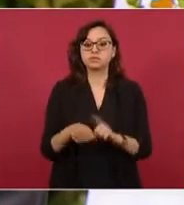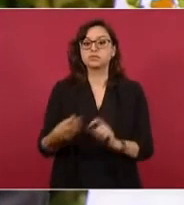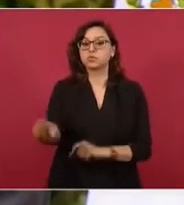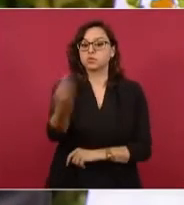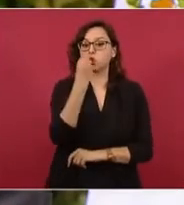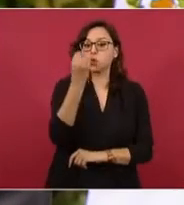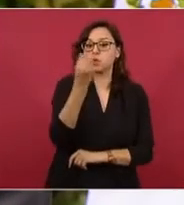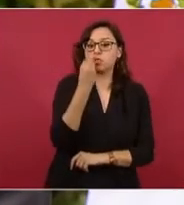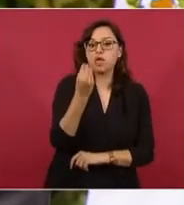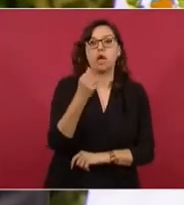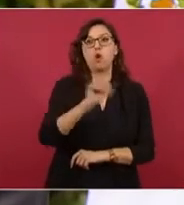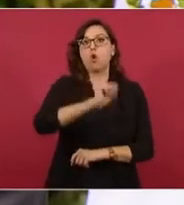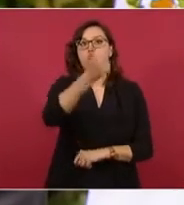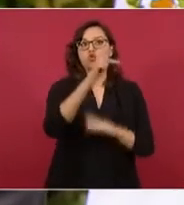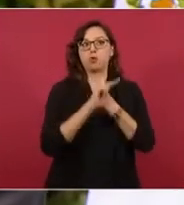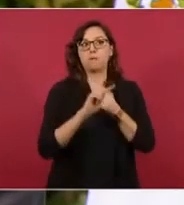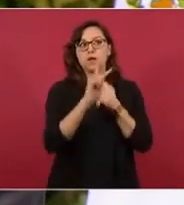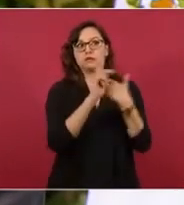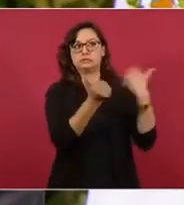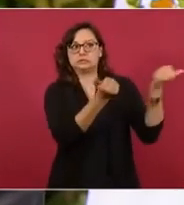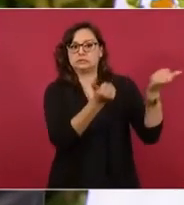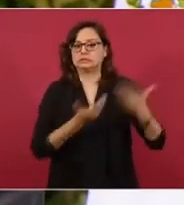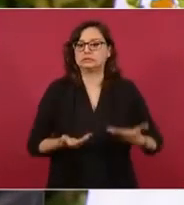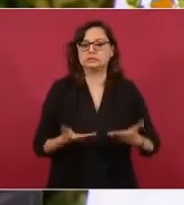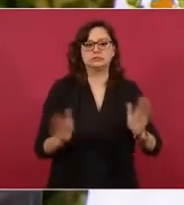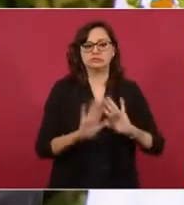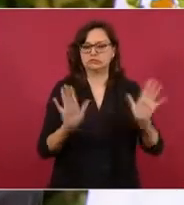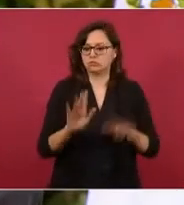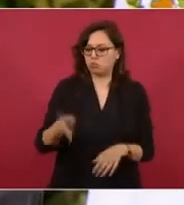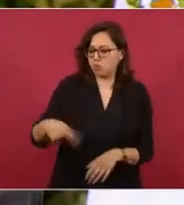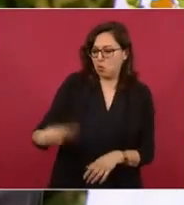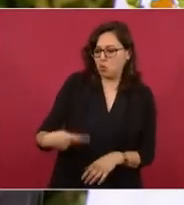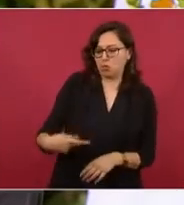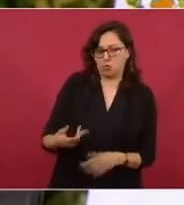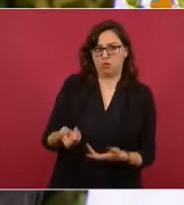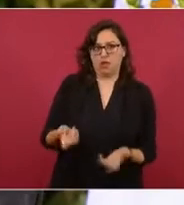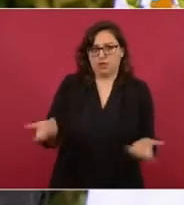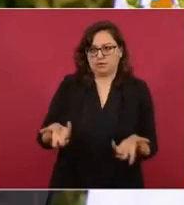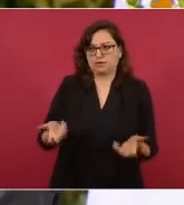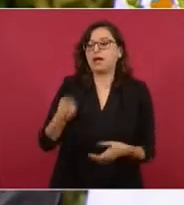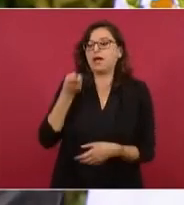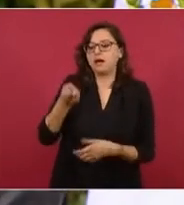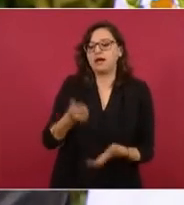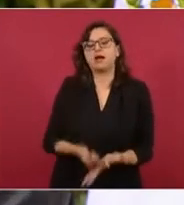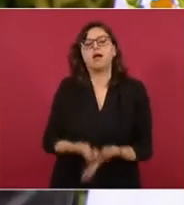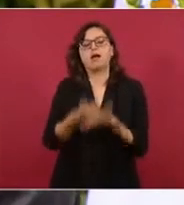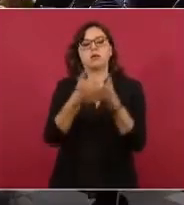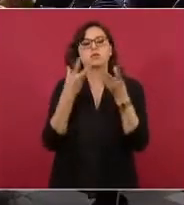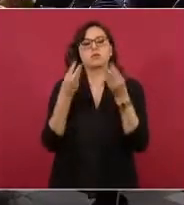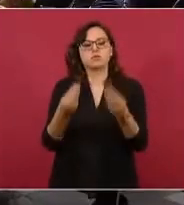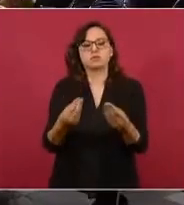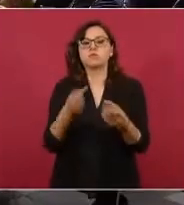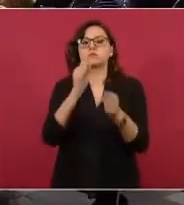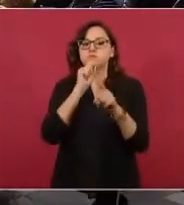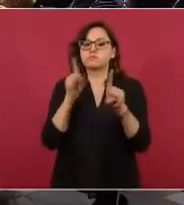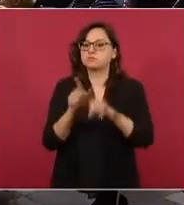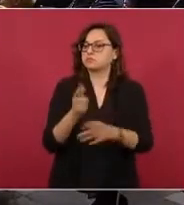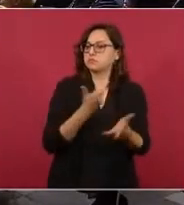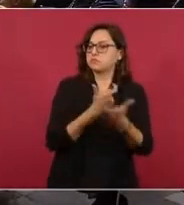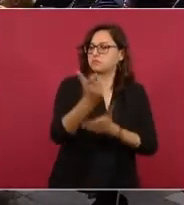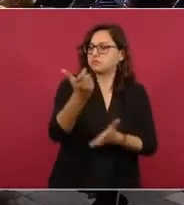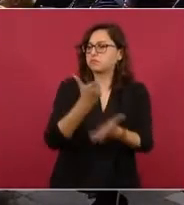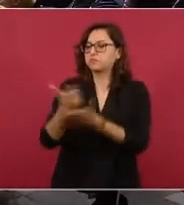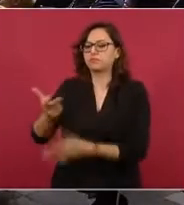básica. Es un hecho que los precios de garantía, el apoyo directo a campesinos y